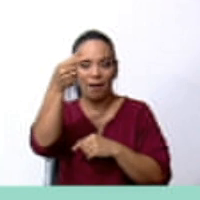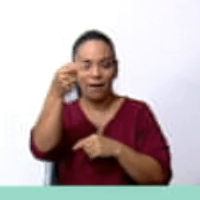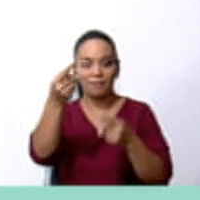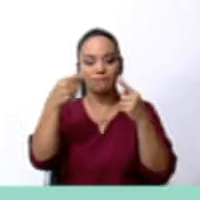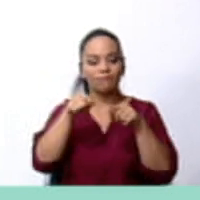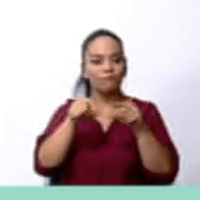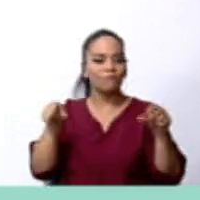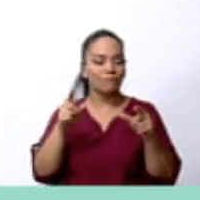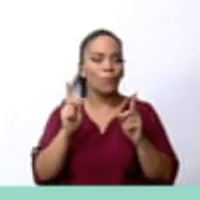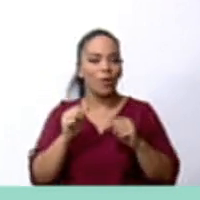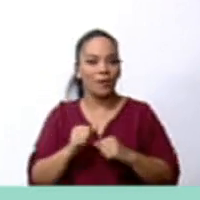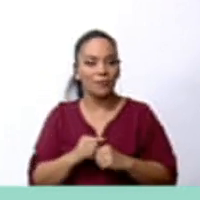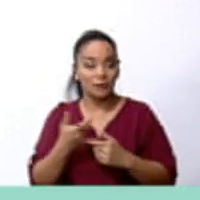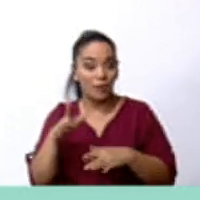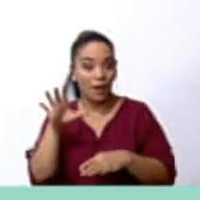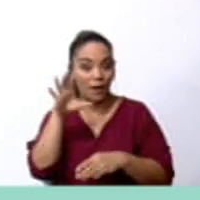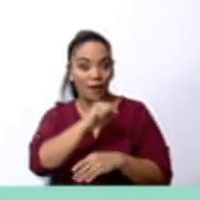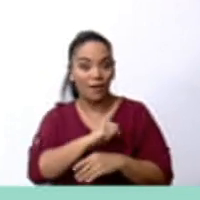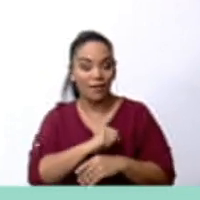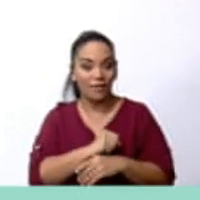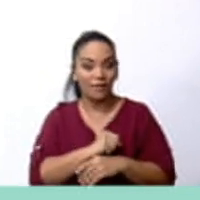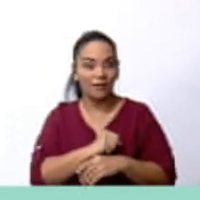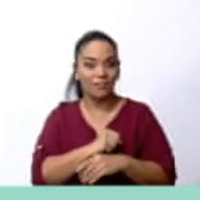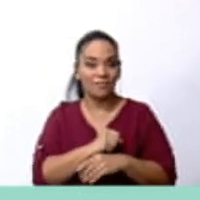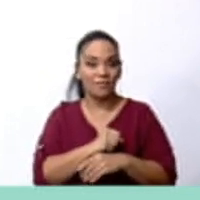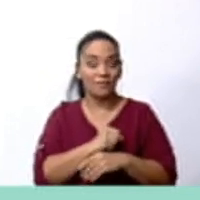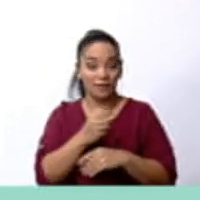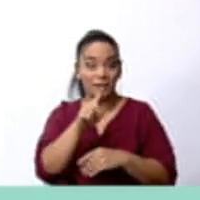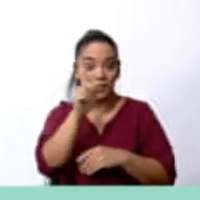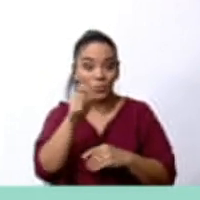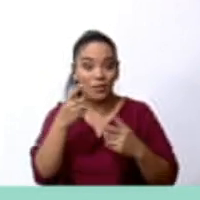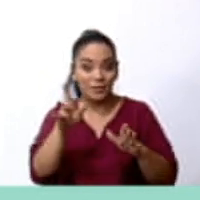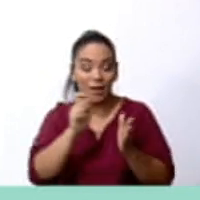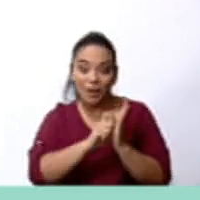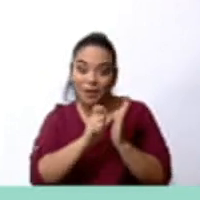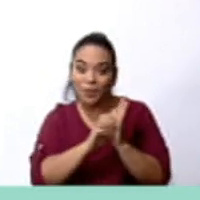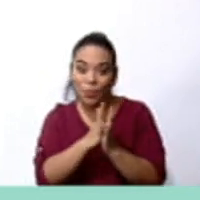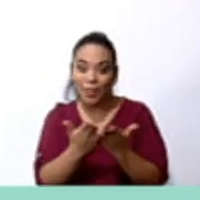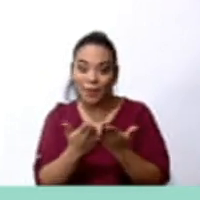Muy bien. Vamos a hacerlo. ¿Ya lo hicieron en el cuaderno?